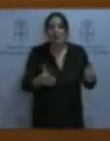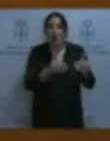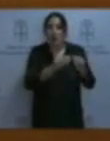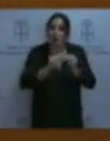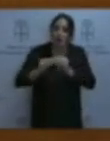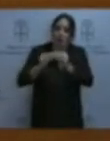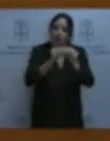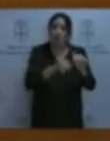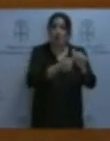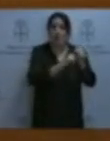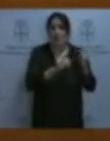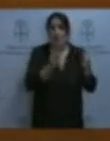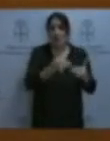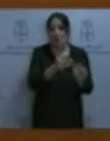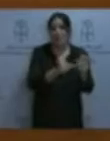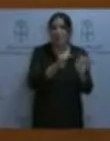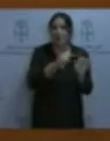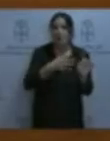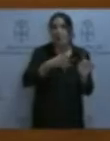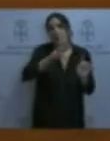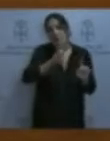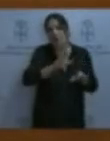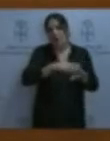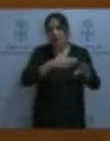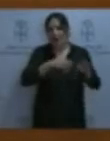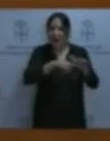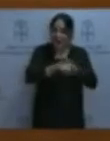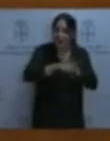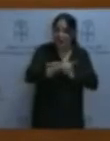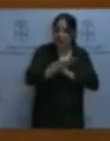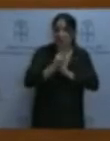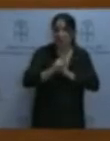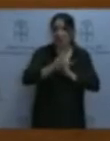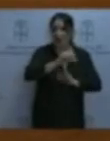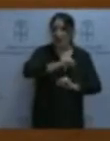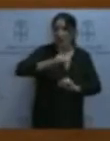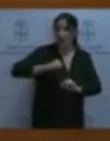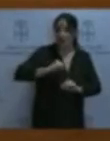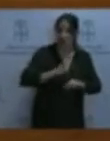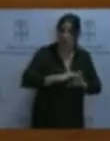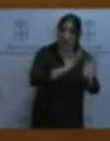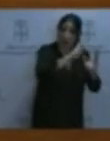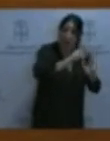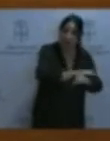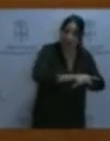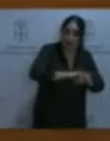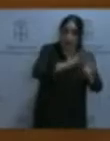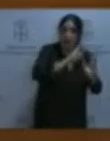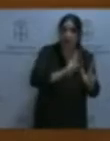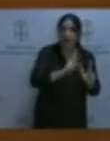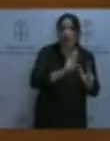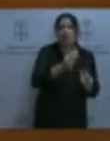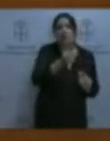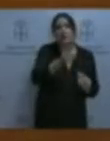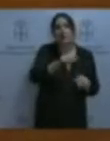que permita utilizarlos como una herramienta de gestión desde el ámbito autonómico, ni para la Administración ni tampoco